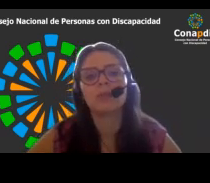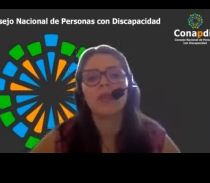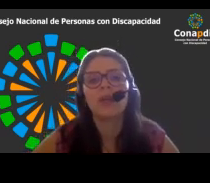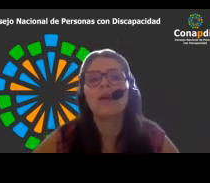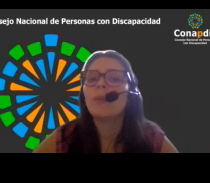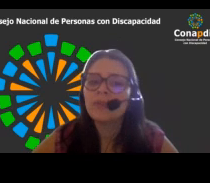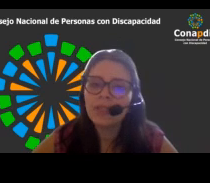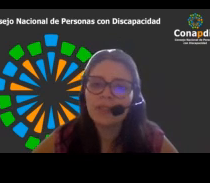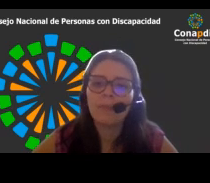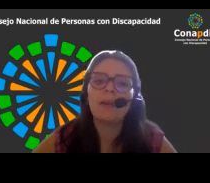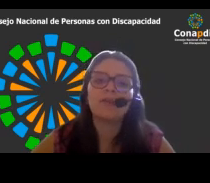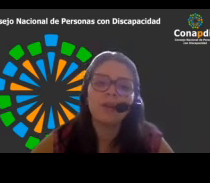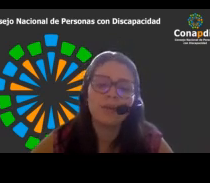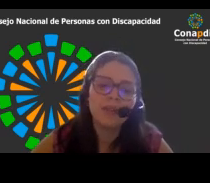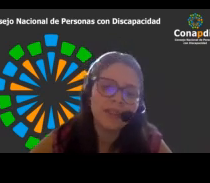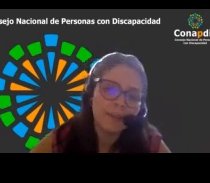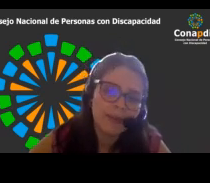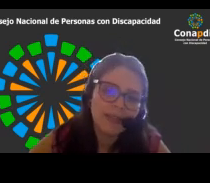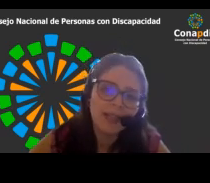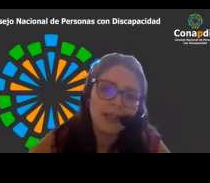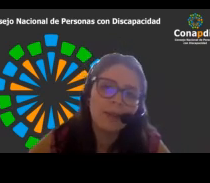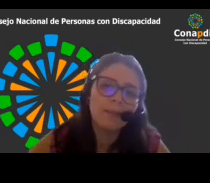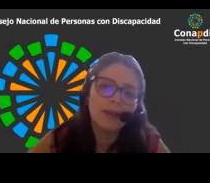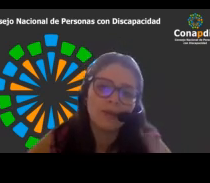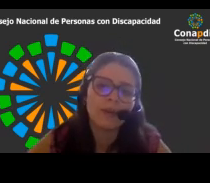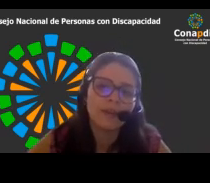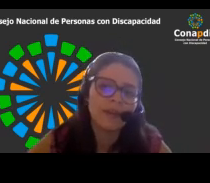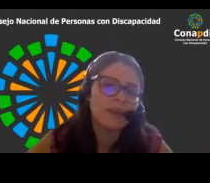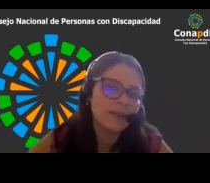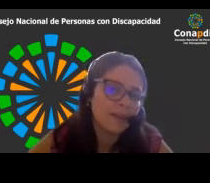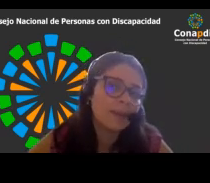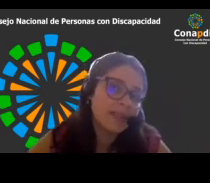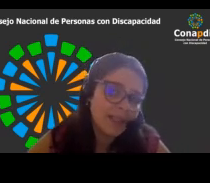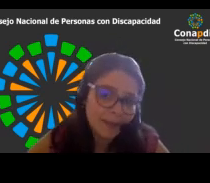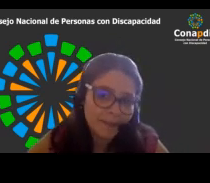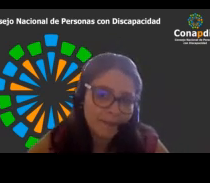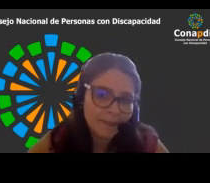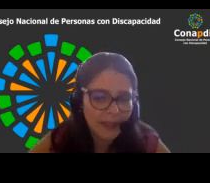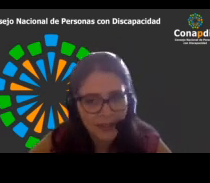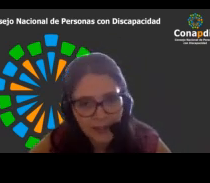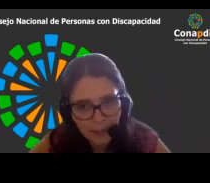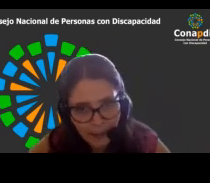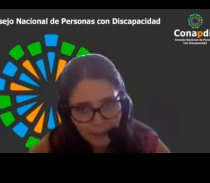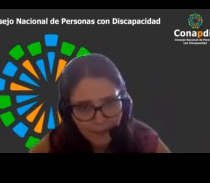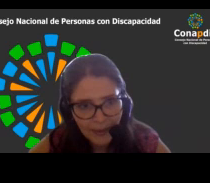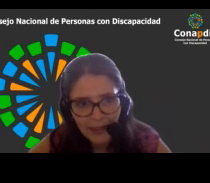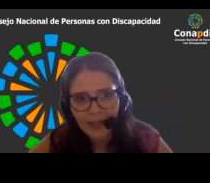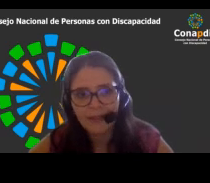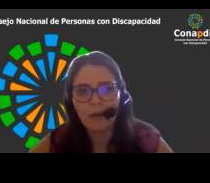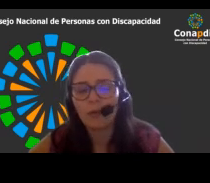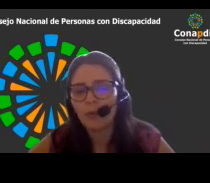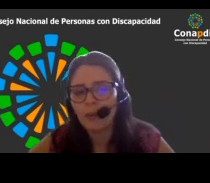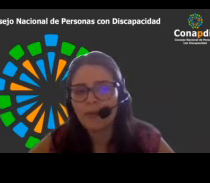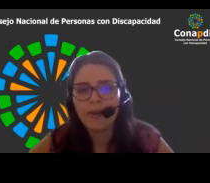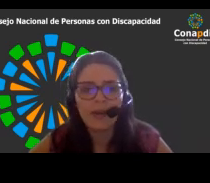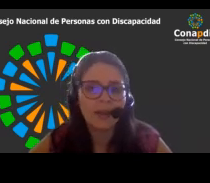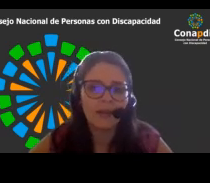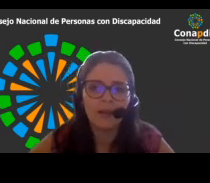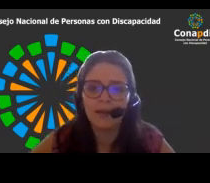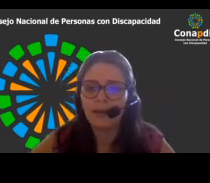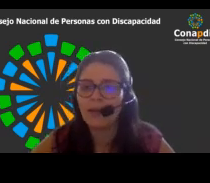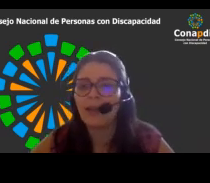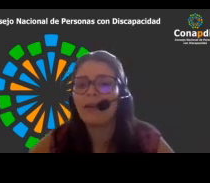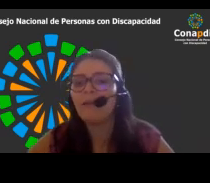muy común como se dice persona con discapacidad y personas sin discapacidad así de simple si nos ponemos